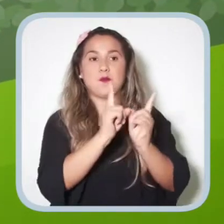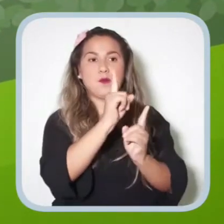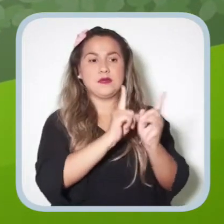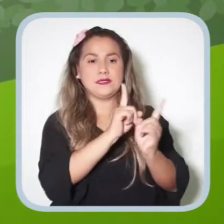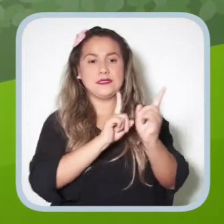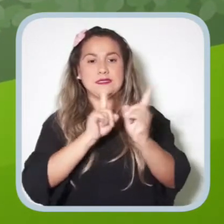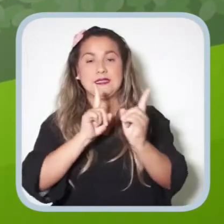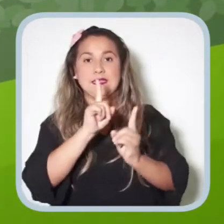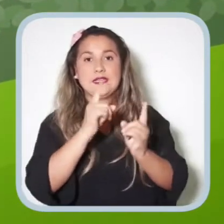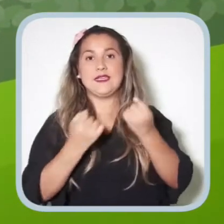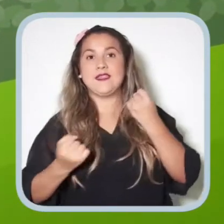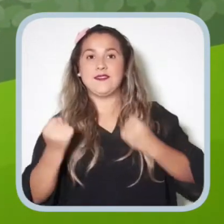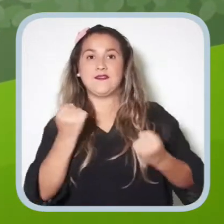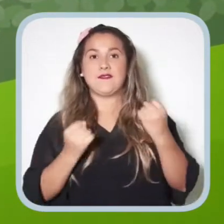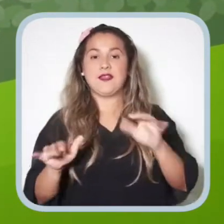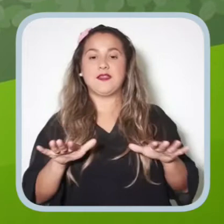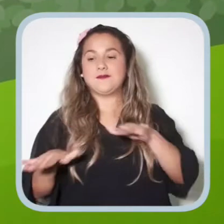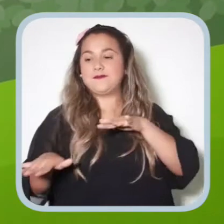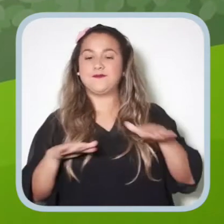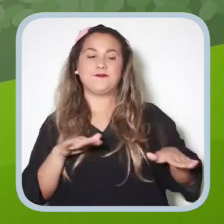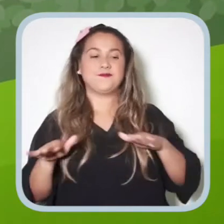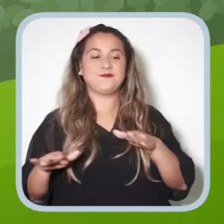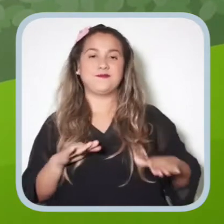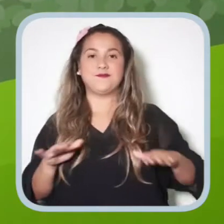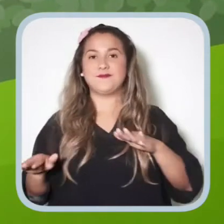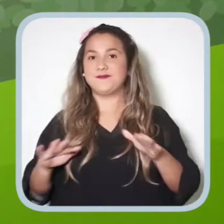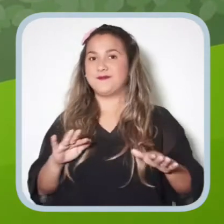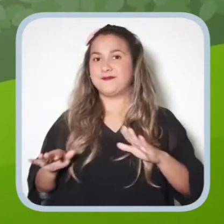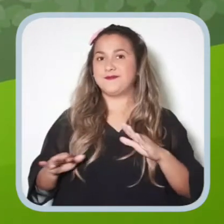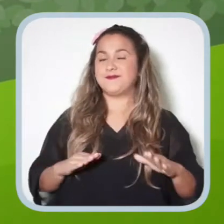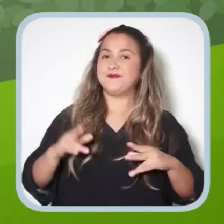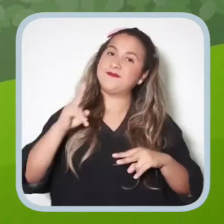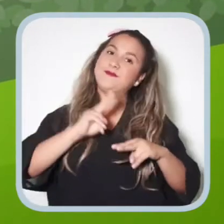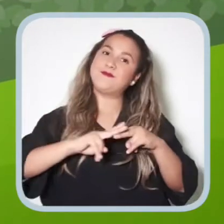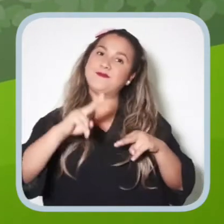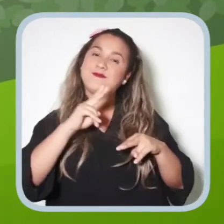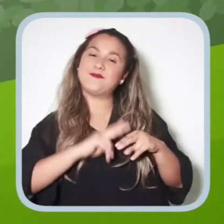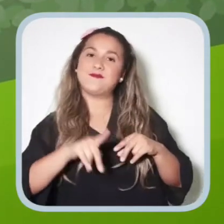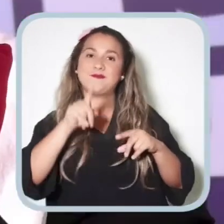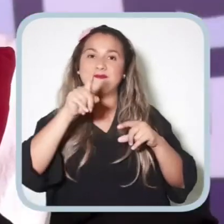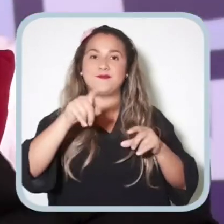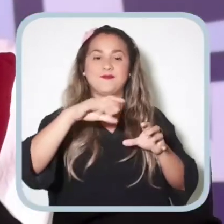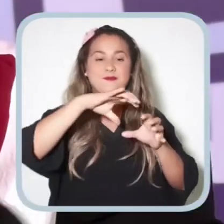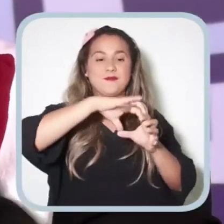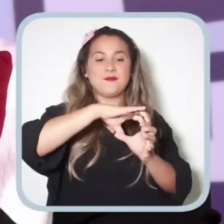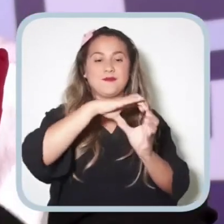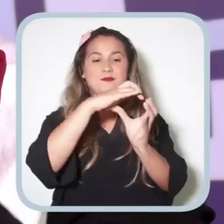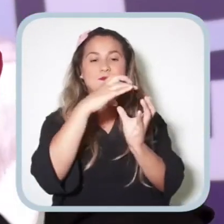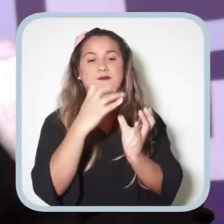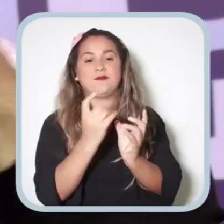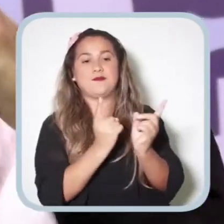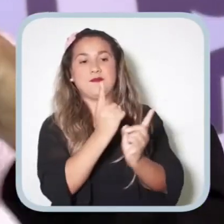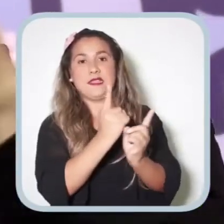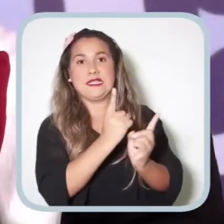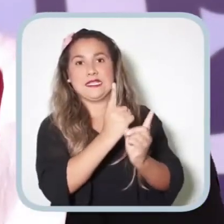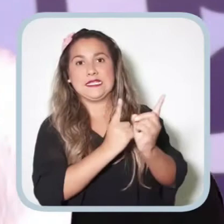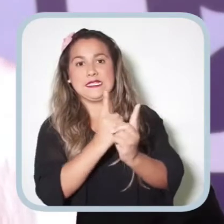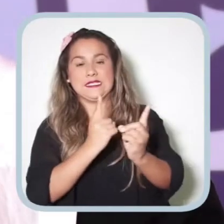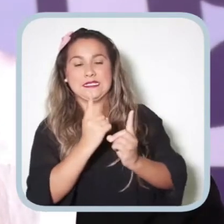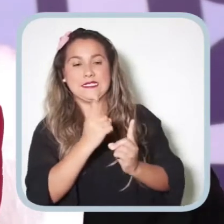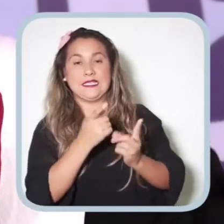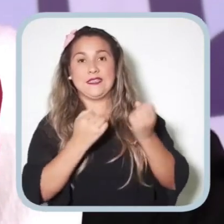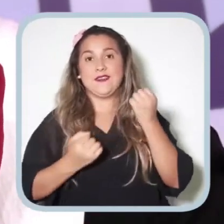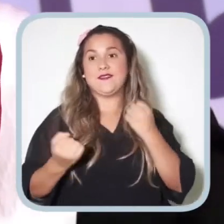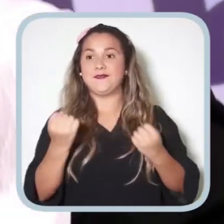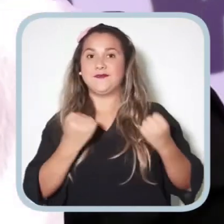twist. Vamos a hacer un puerco spin que va a bailar un